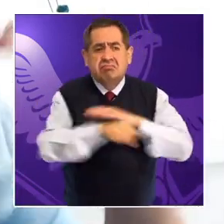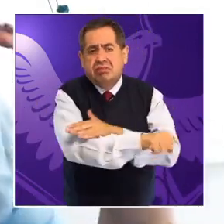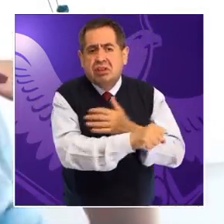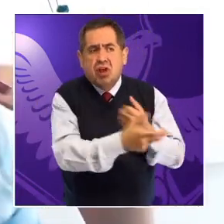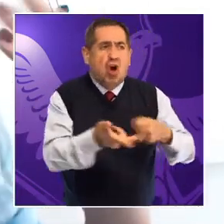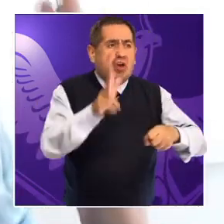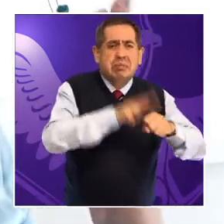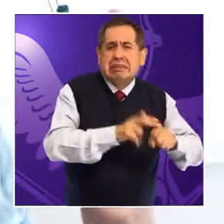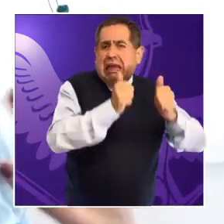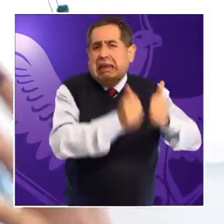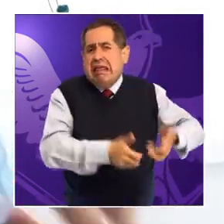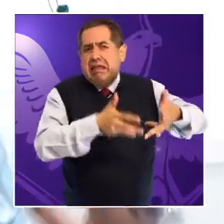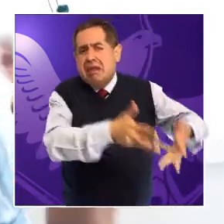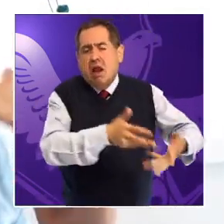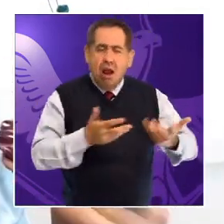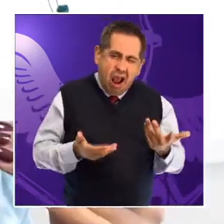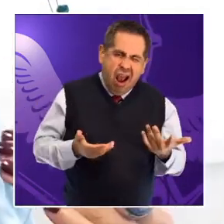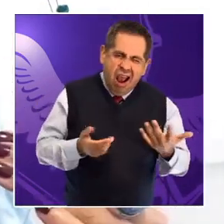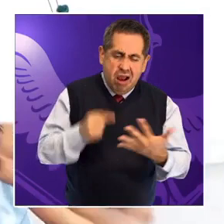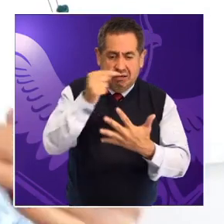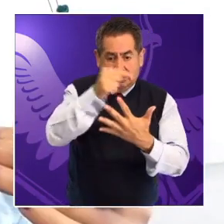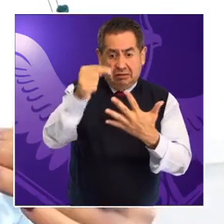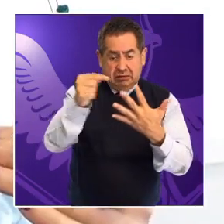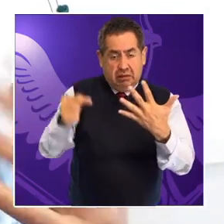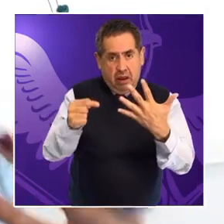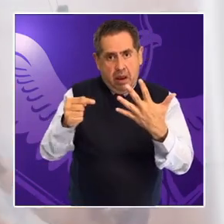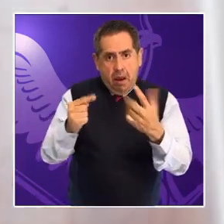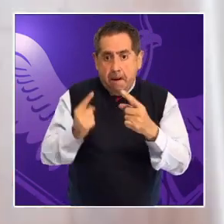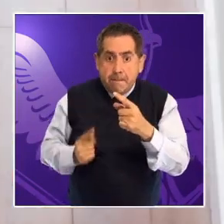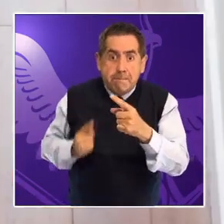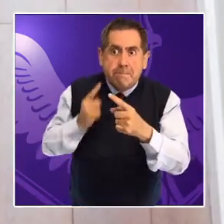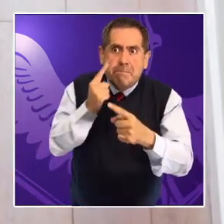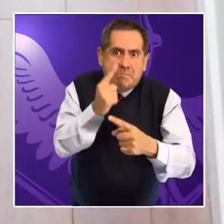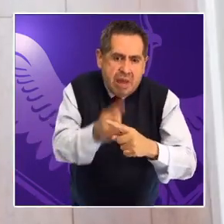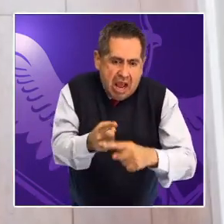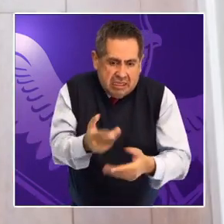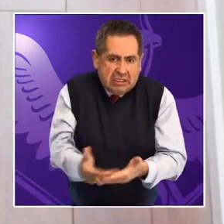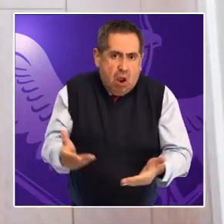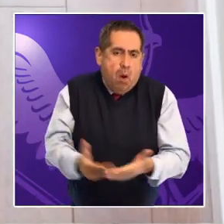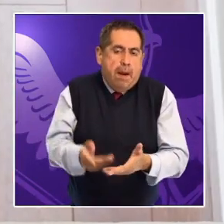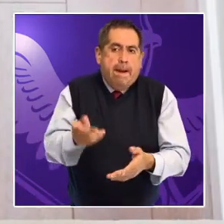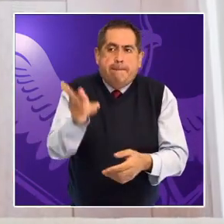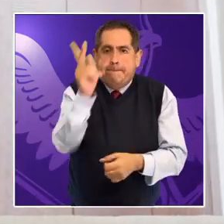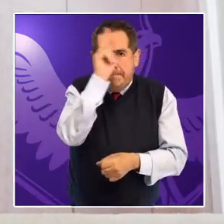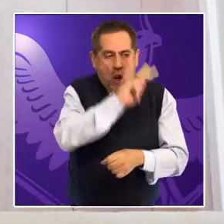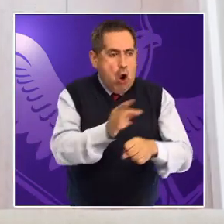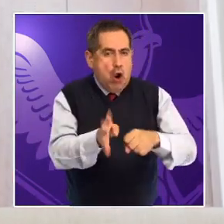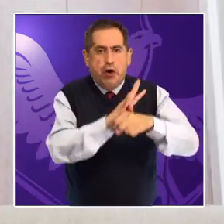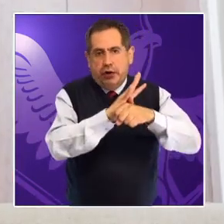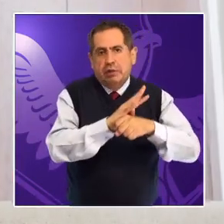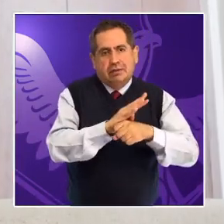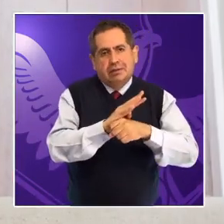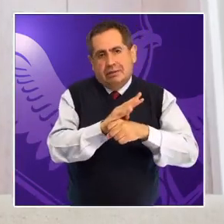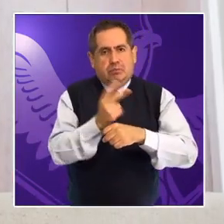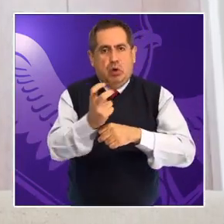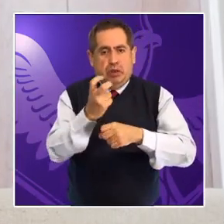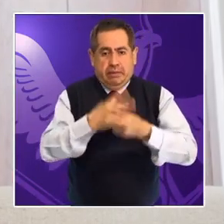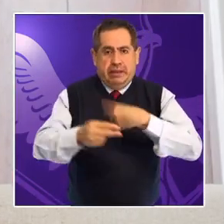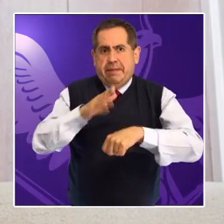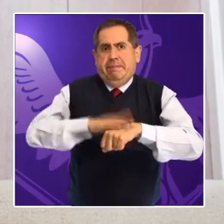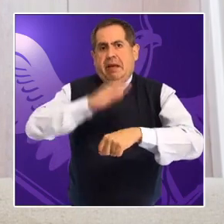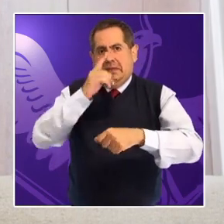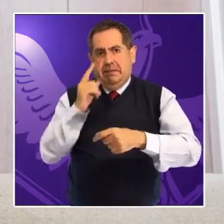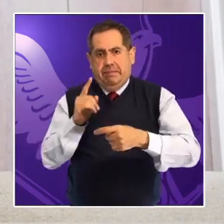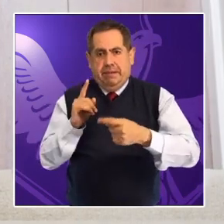Bueno, estas y muchas otras se les suman nuevas barreras o nuevas dificultades generadas por la pandemia